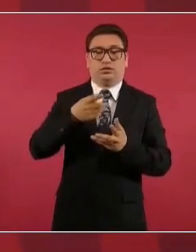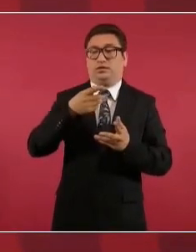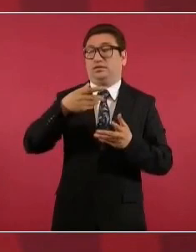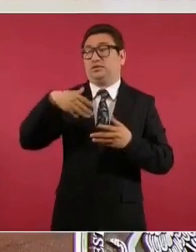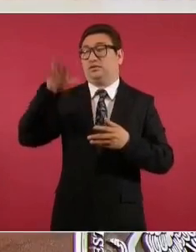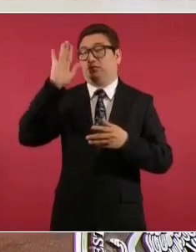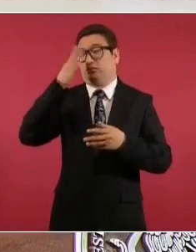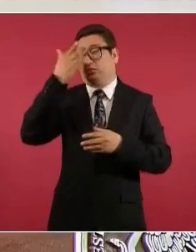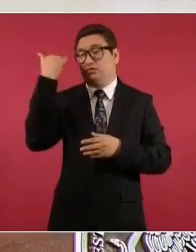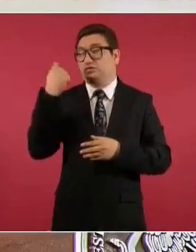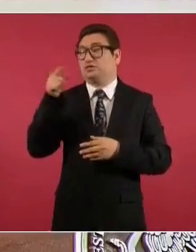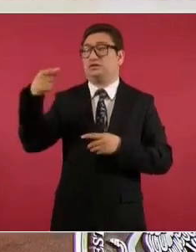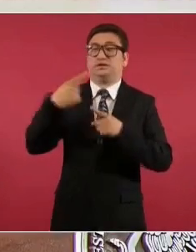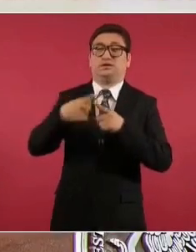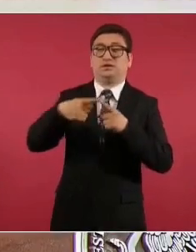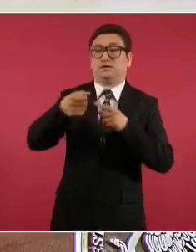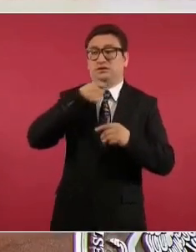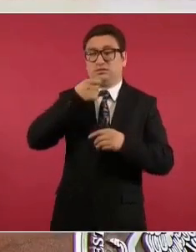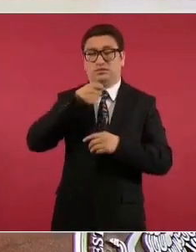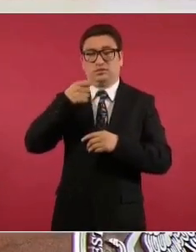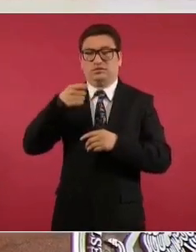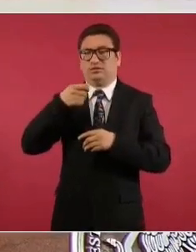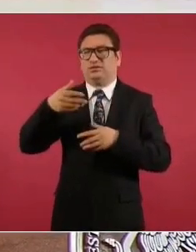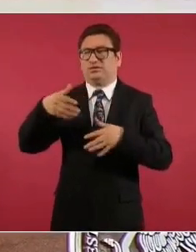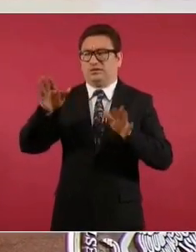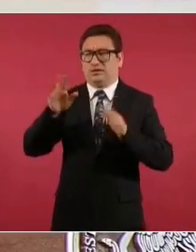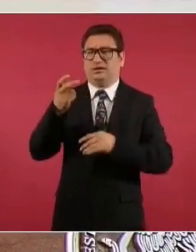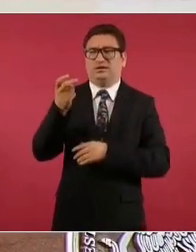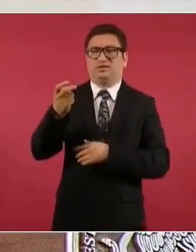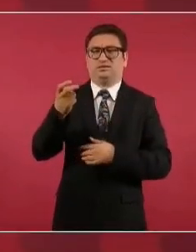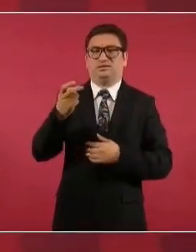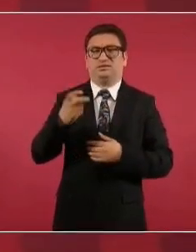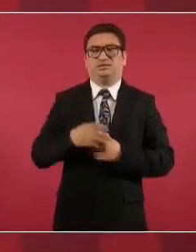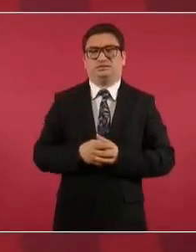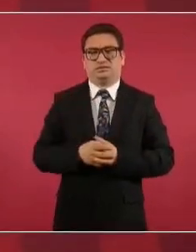quién le hace otra, eso